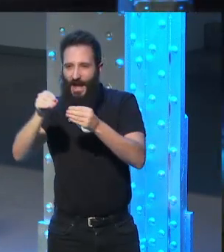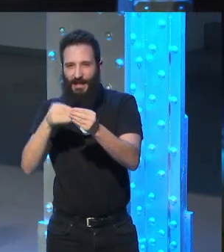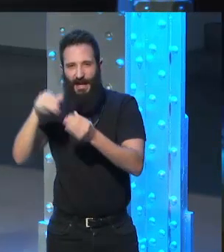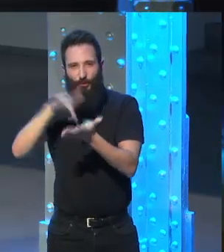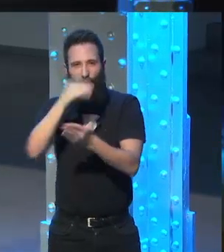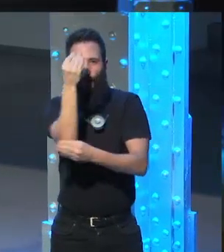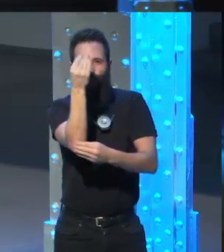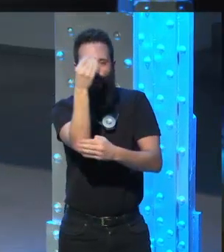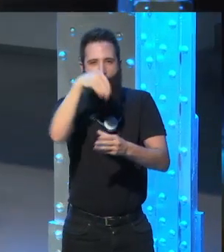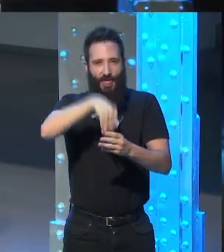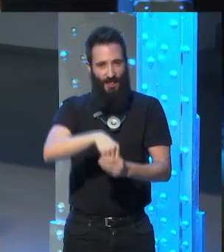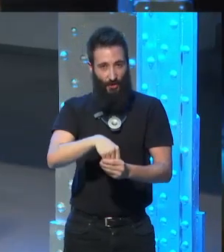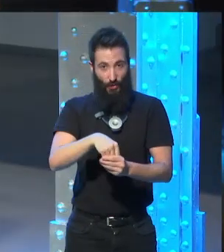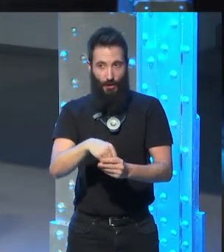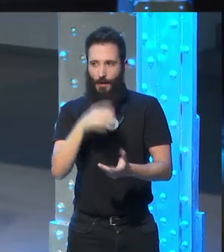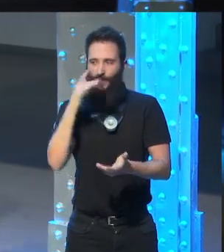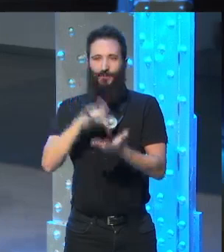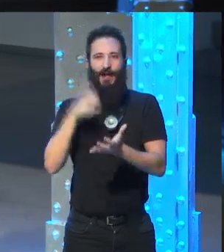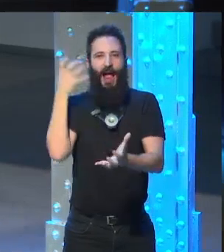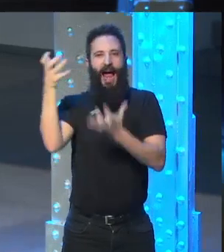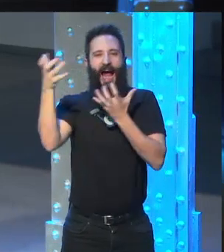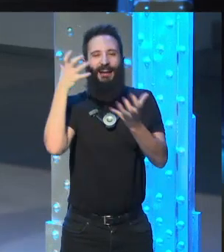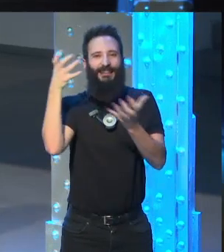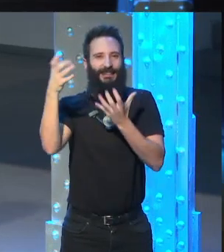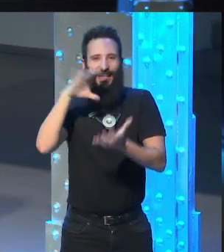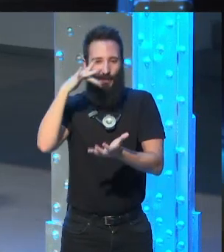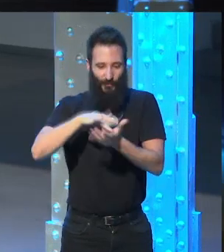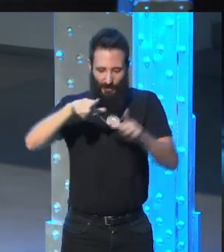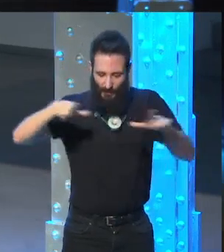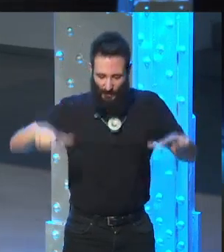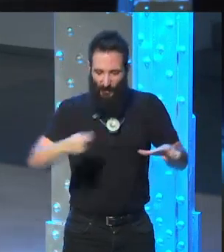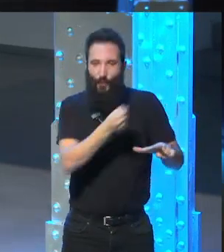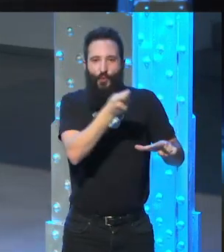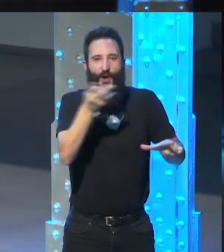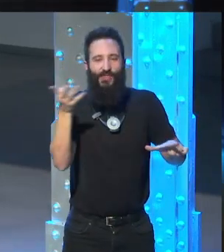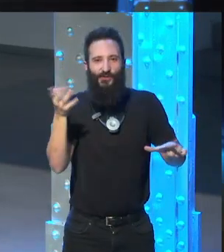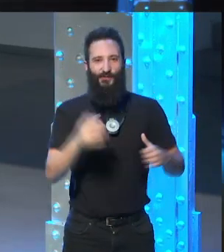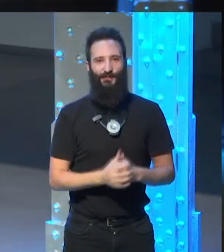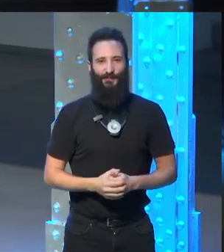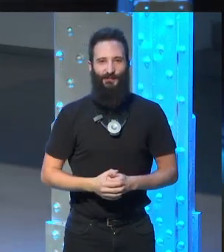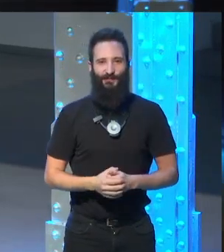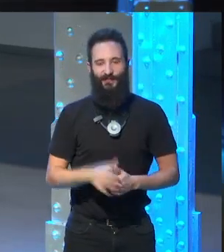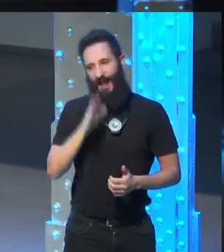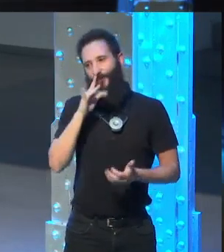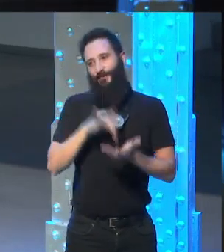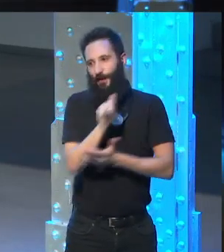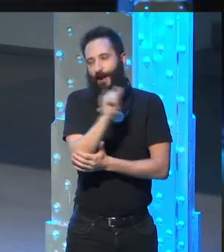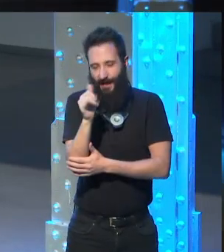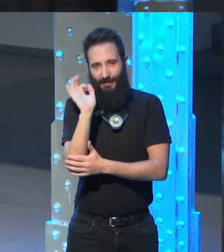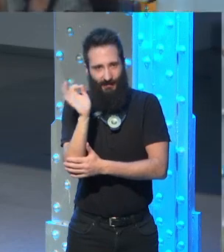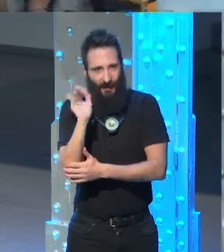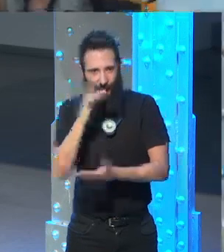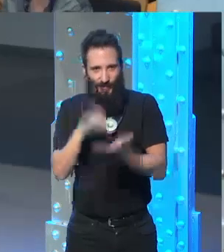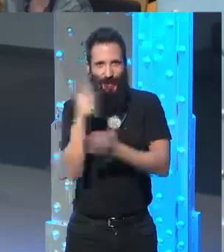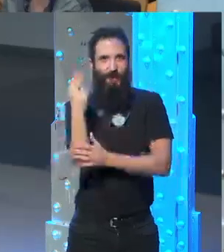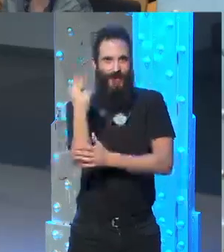una escultura. ¿Cuántos artistas hay en esta sala hoy? Aparte de los evidentes, claro,